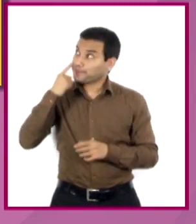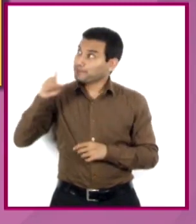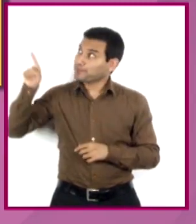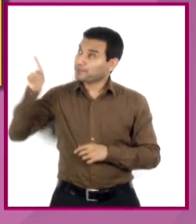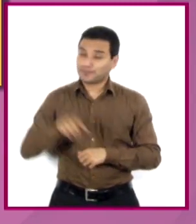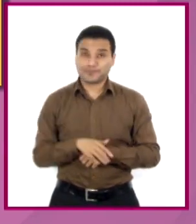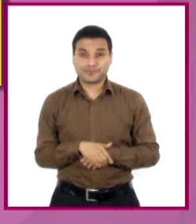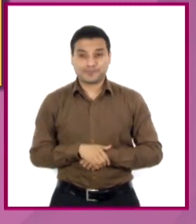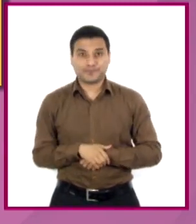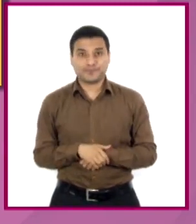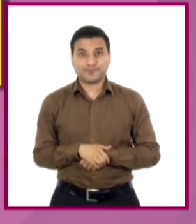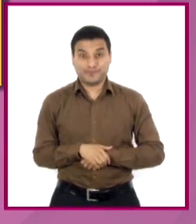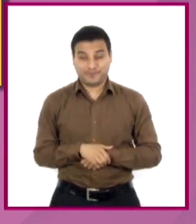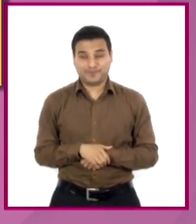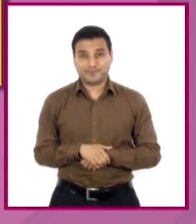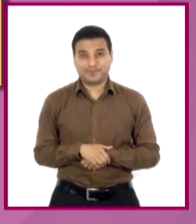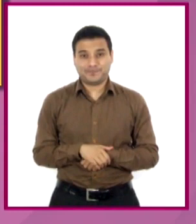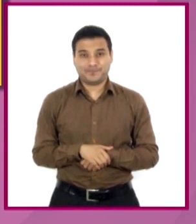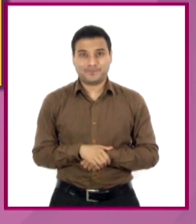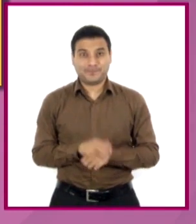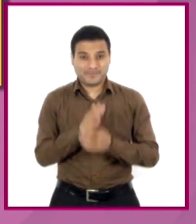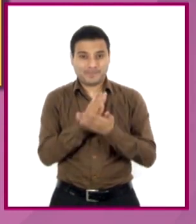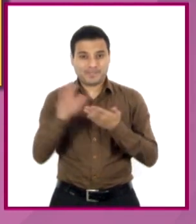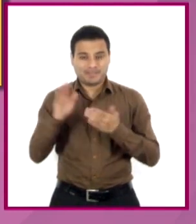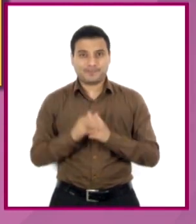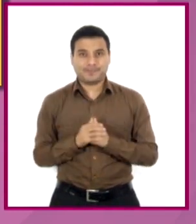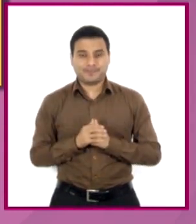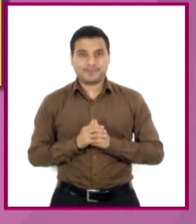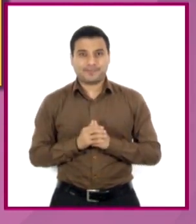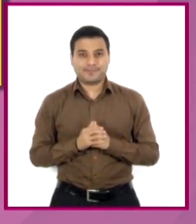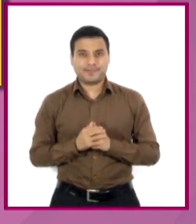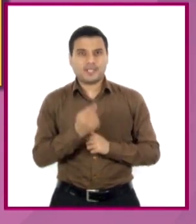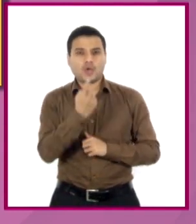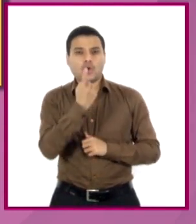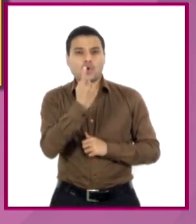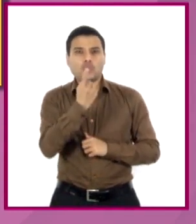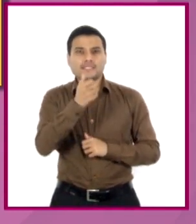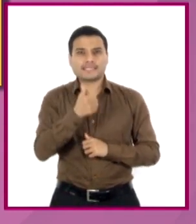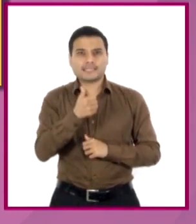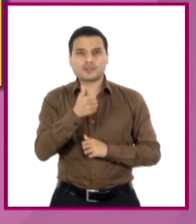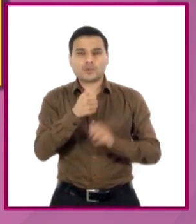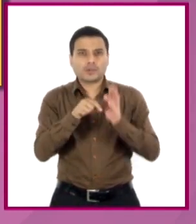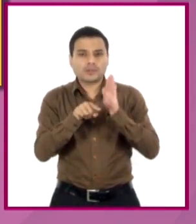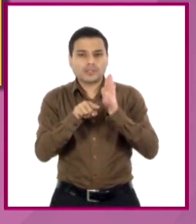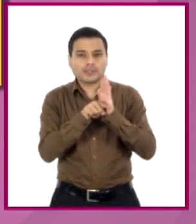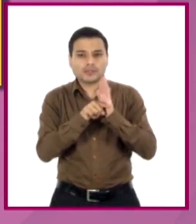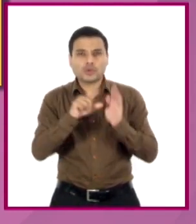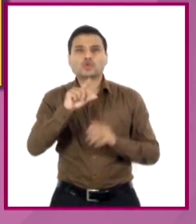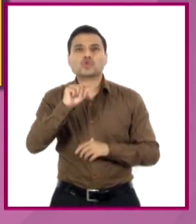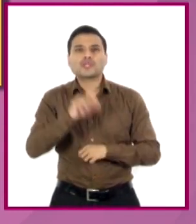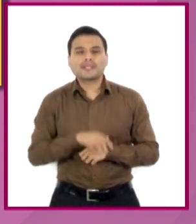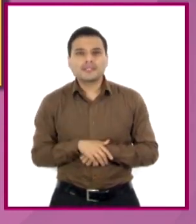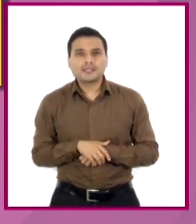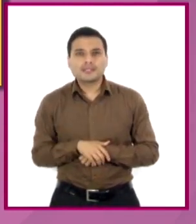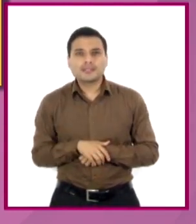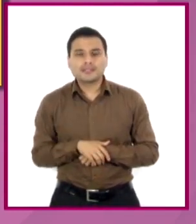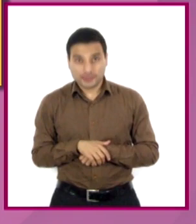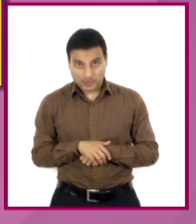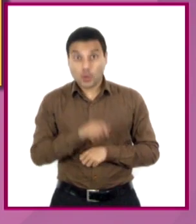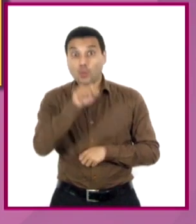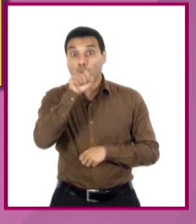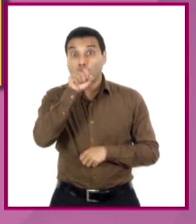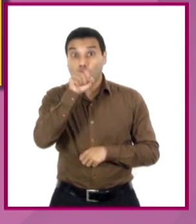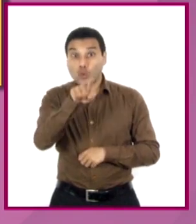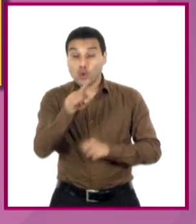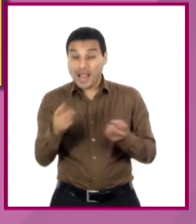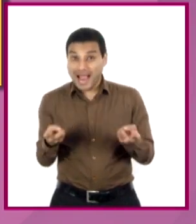aquí. Por otro lado, la fracción unitaria 1/6 negativo la ubicamos a la misma distancia del